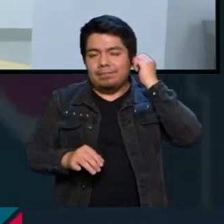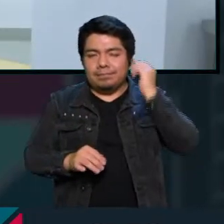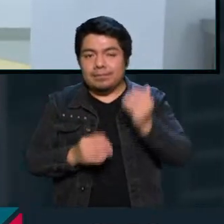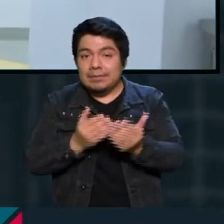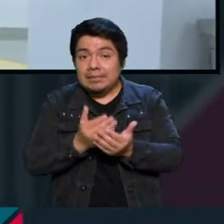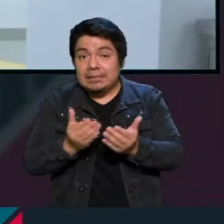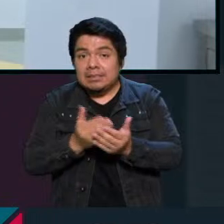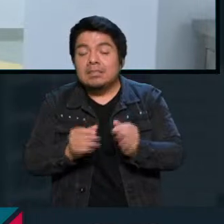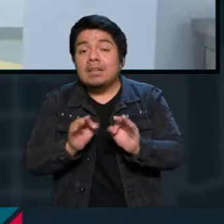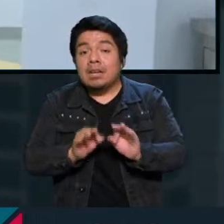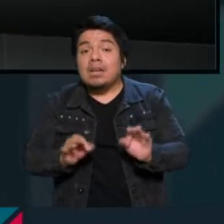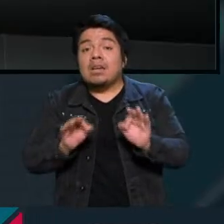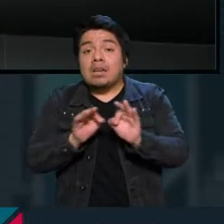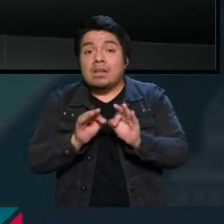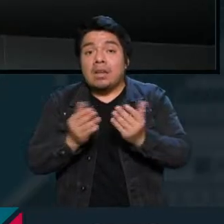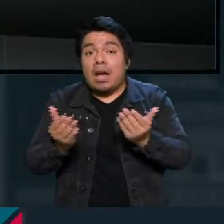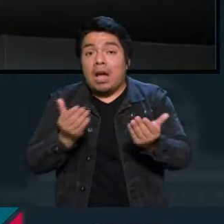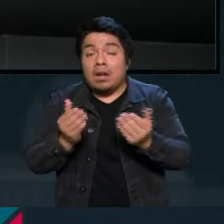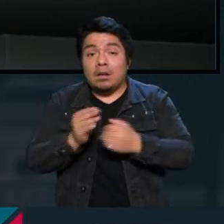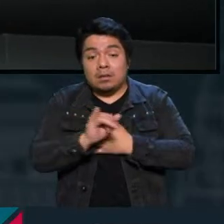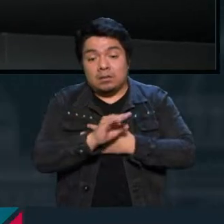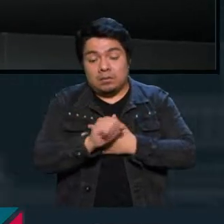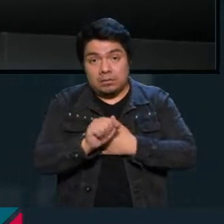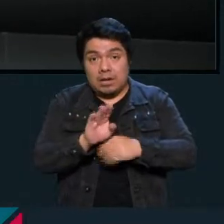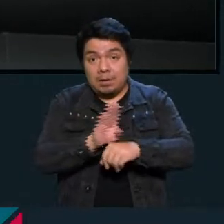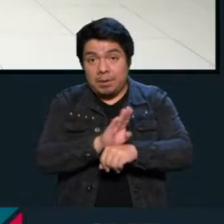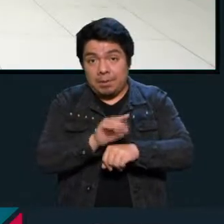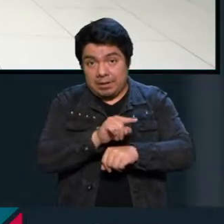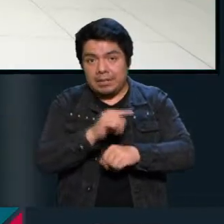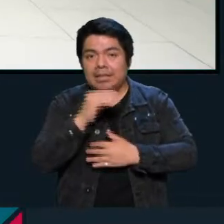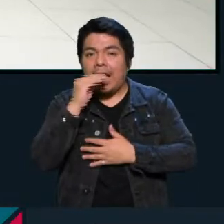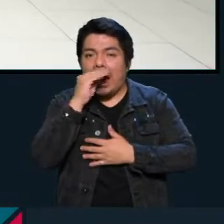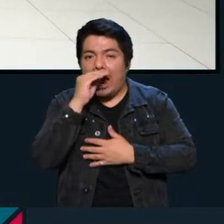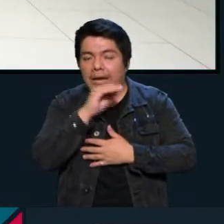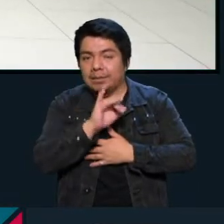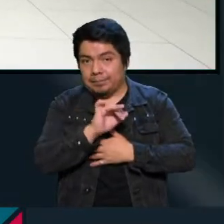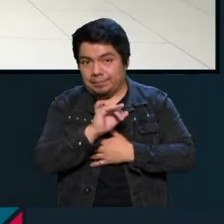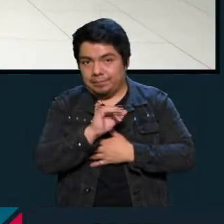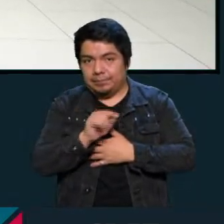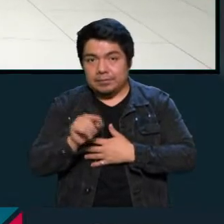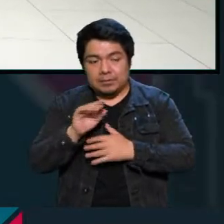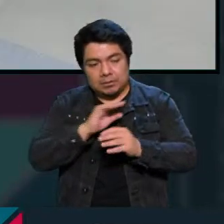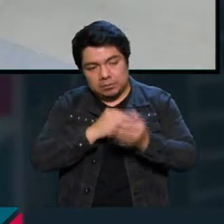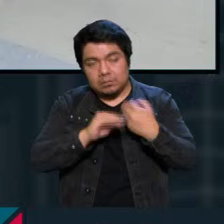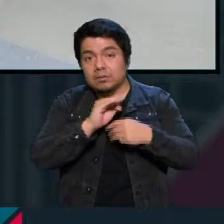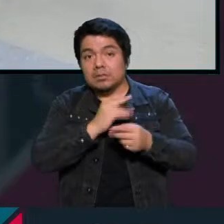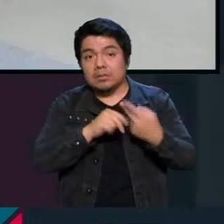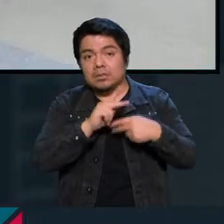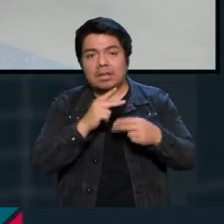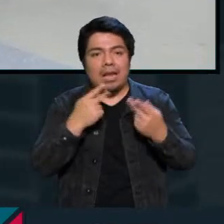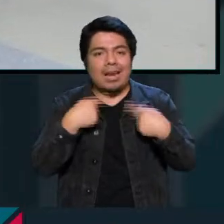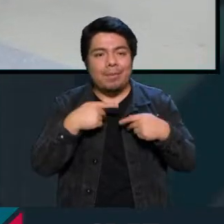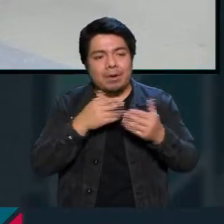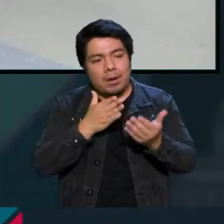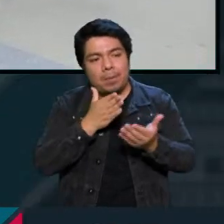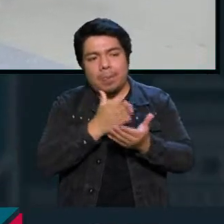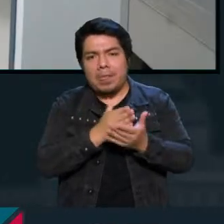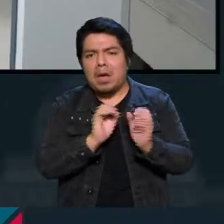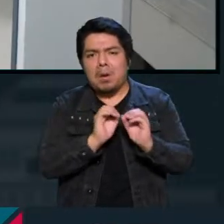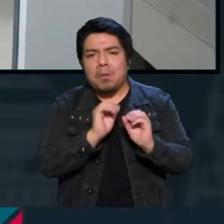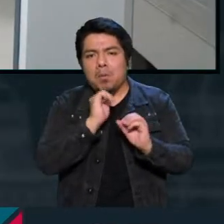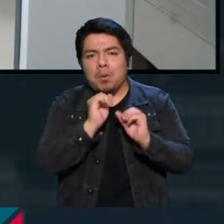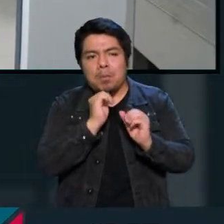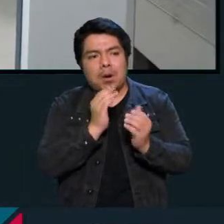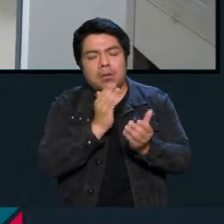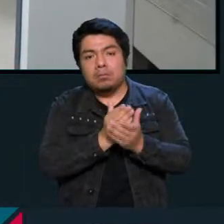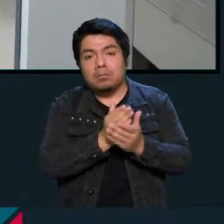lo importante es que se ha avanzado porque el IMSS Bienestar es gratuito, tiene que dar la gratuidad y la universalidad para todas las personas que vayan, no